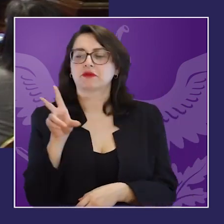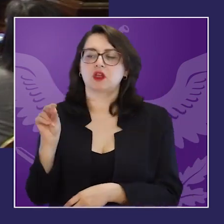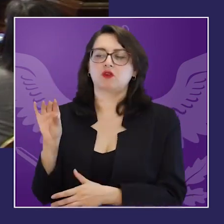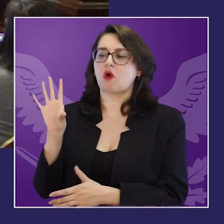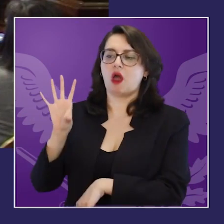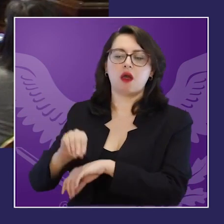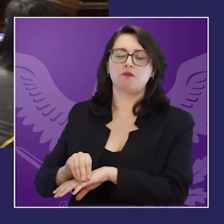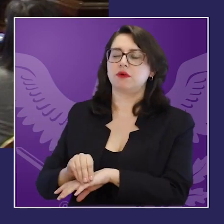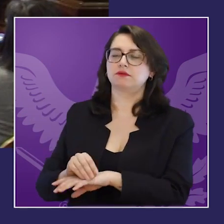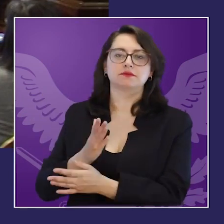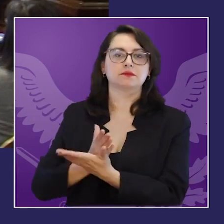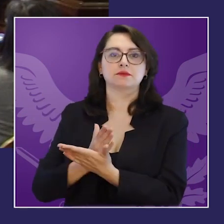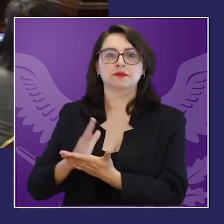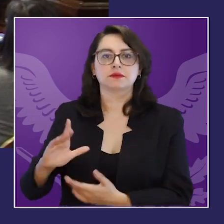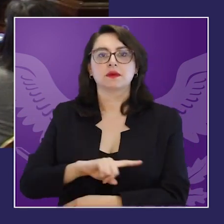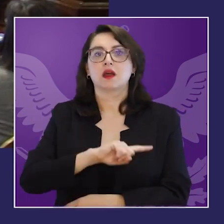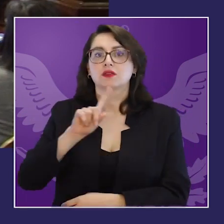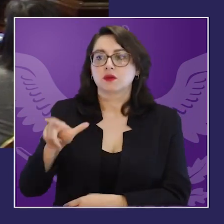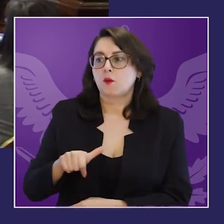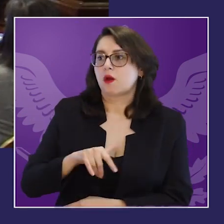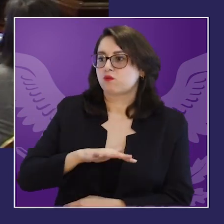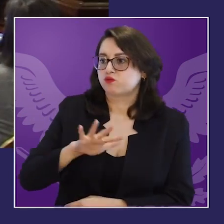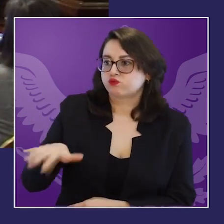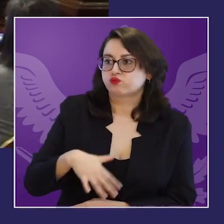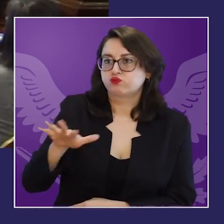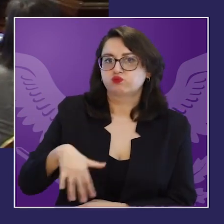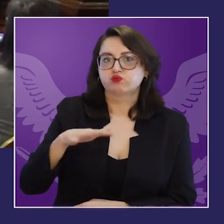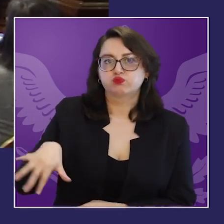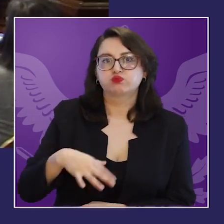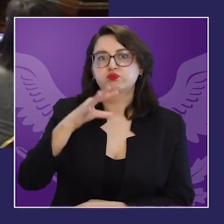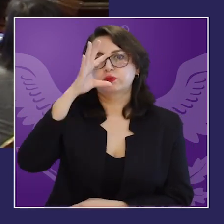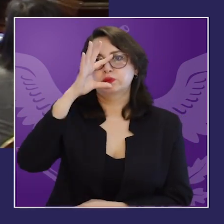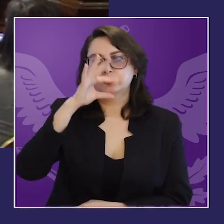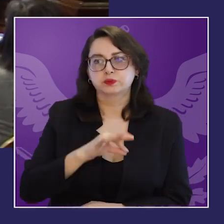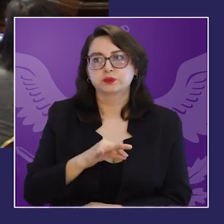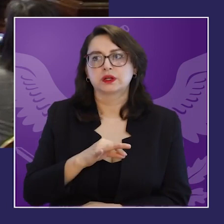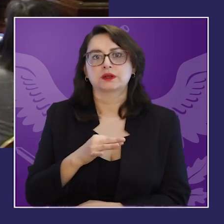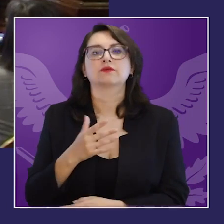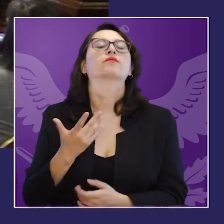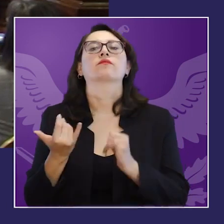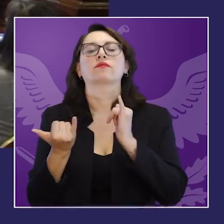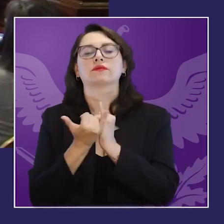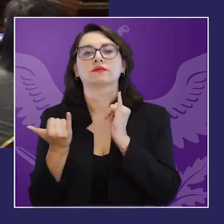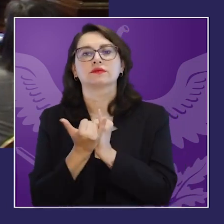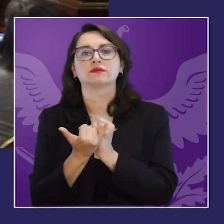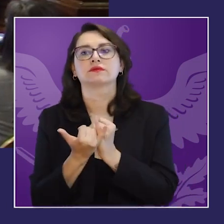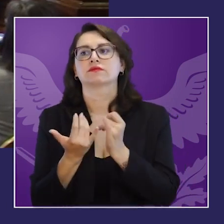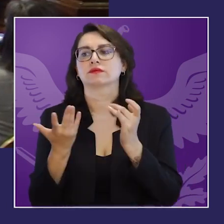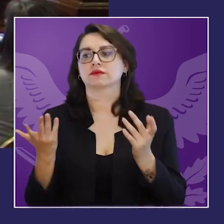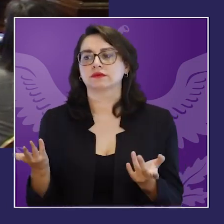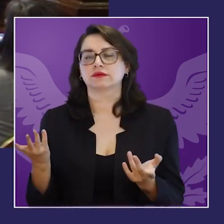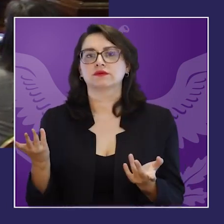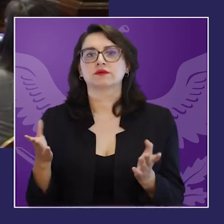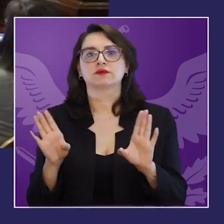actuación en el sentido de no recibir las denuncias y de no realizar las medidas de búsqueda efectiva